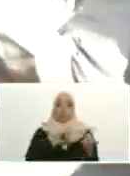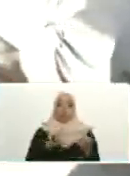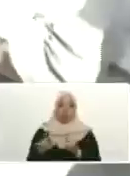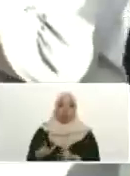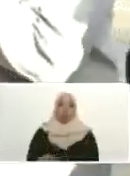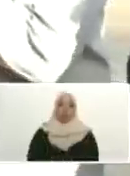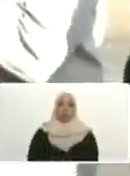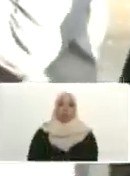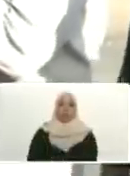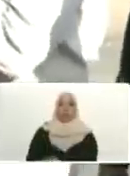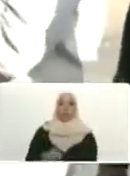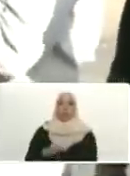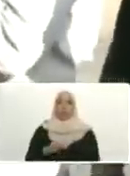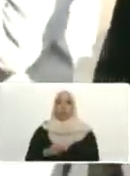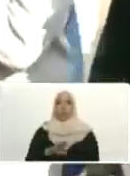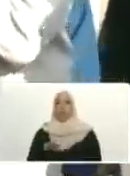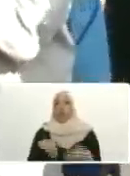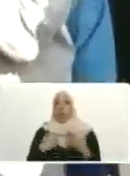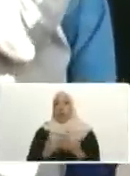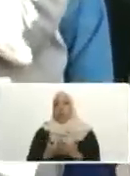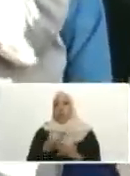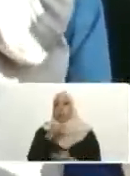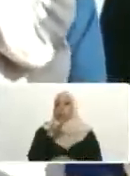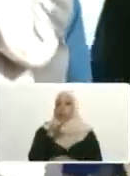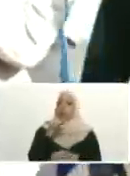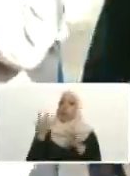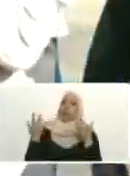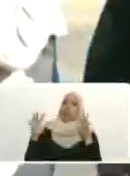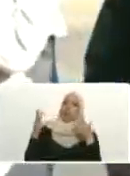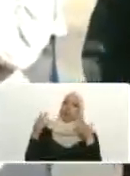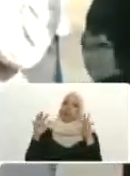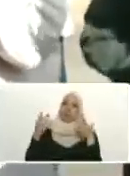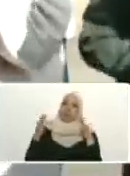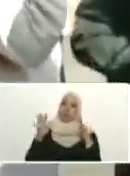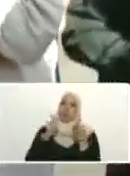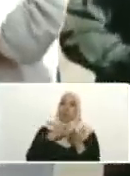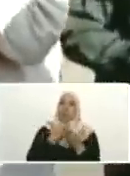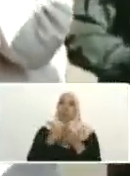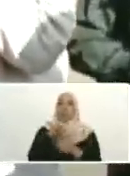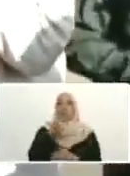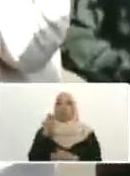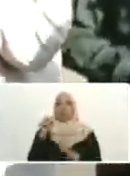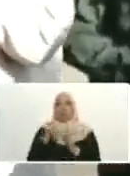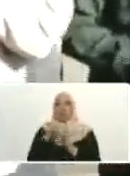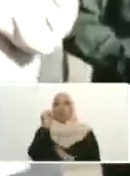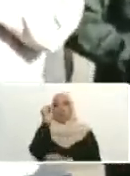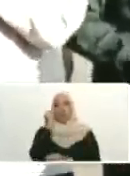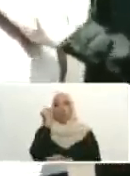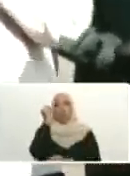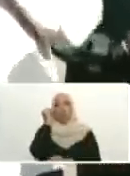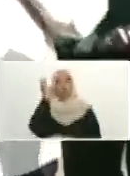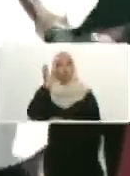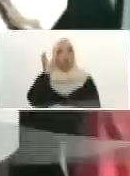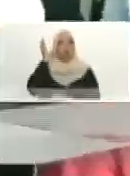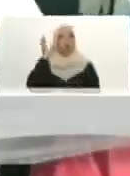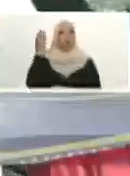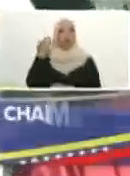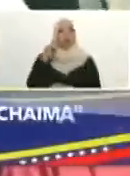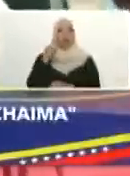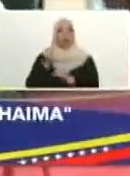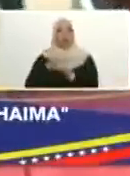Y vamos rumbo a los 20.000, Cipriano. Así es. Aplauso para Cipriano, muchas gracias. Fíjate, la conciencia de clase se llama esto.